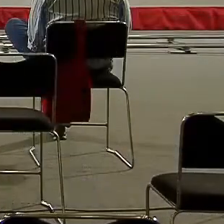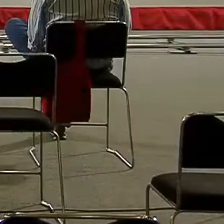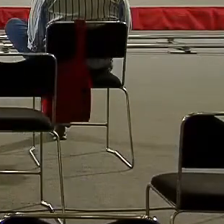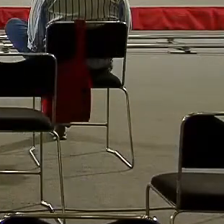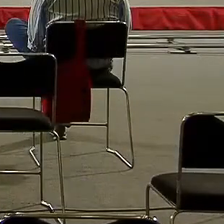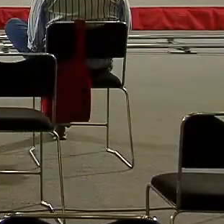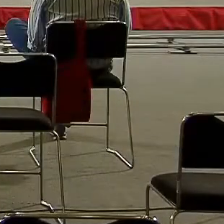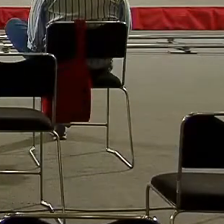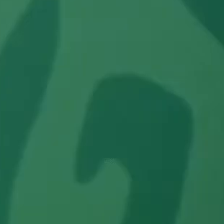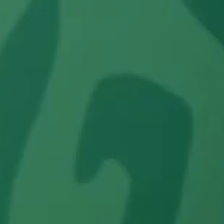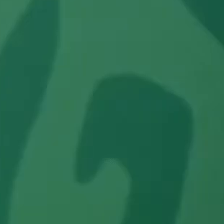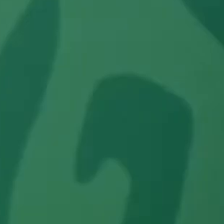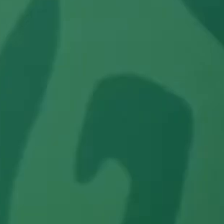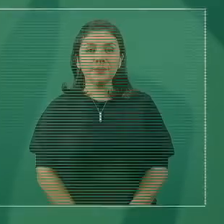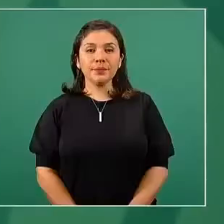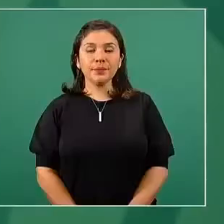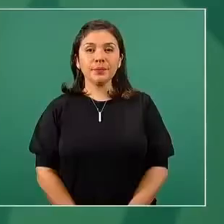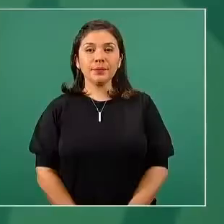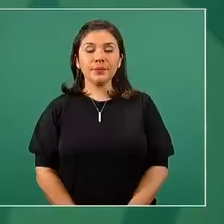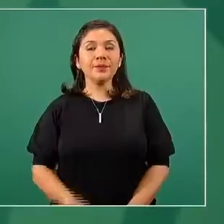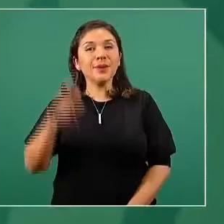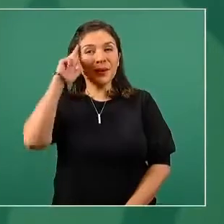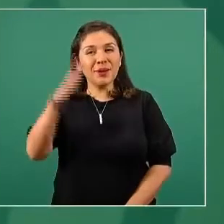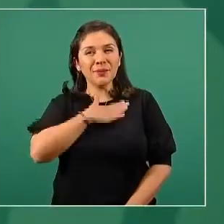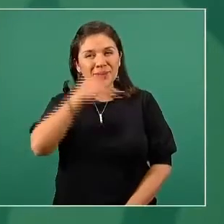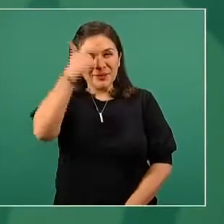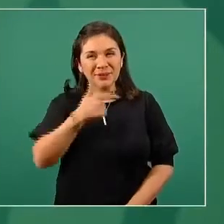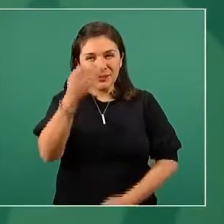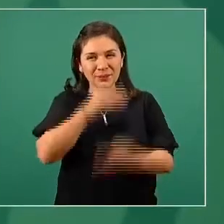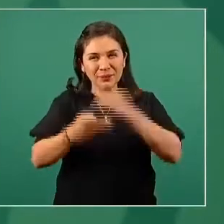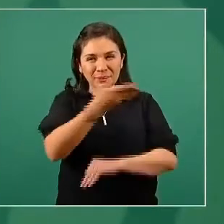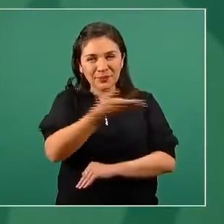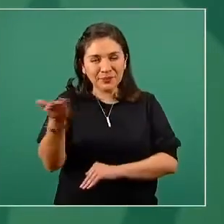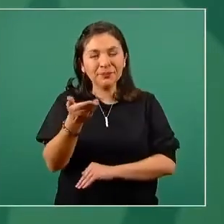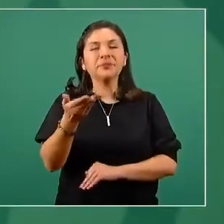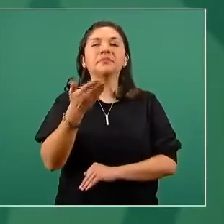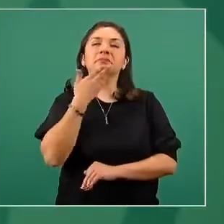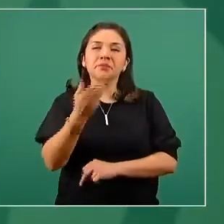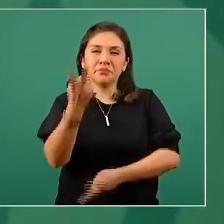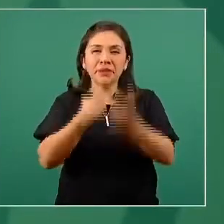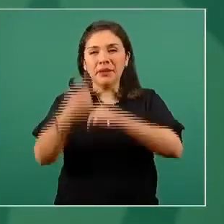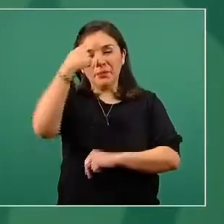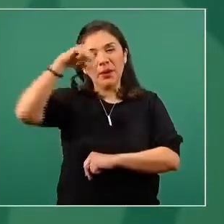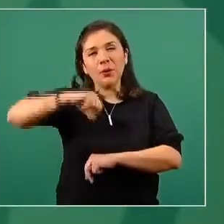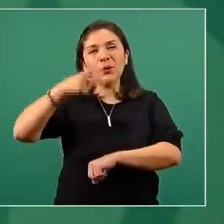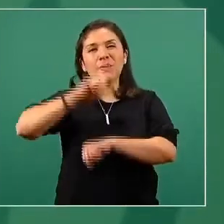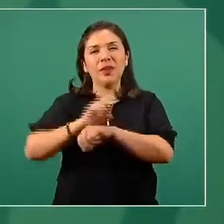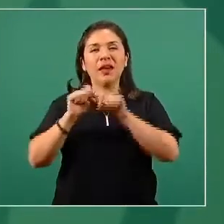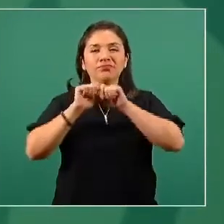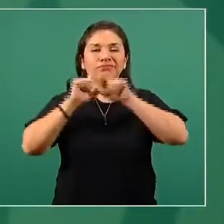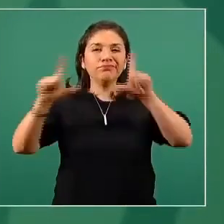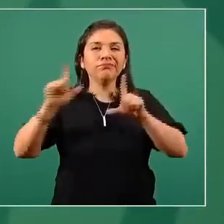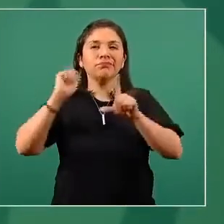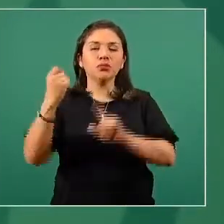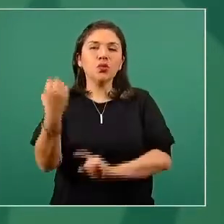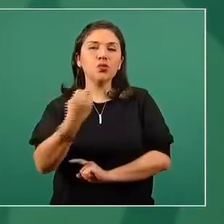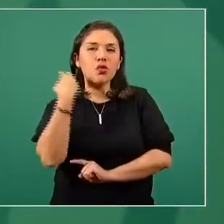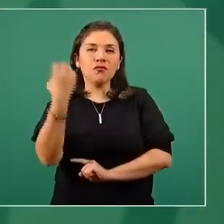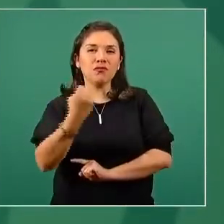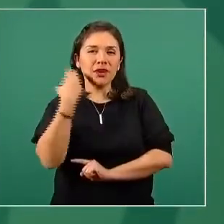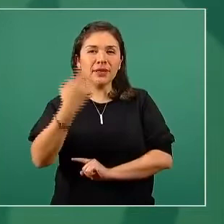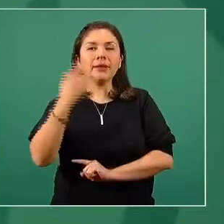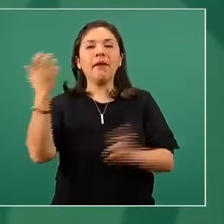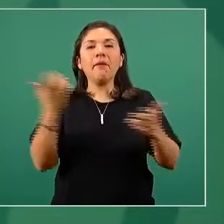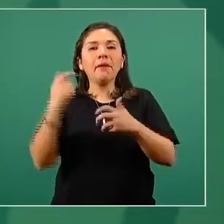redes sociales o canales de televisión. Le damos la cordial bienvenida para la emisión de esta conferencia de prensa